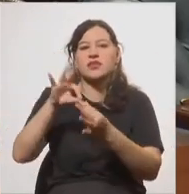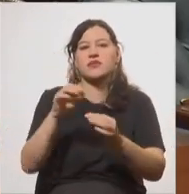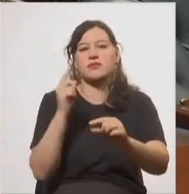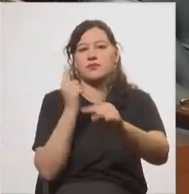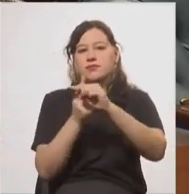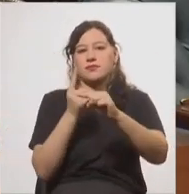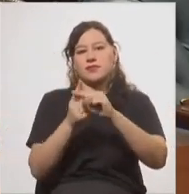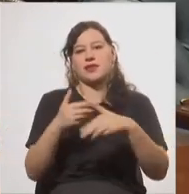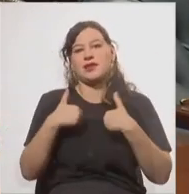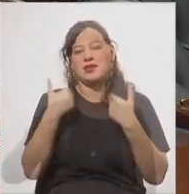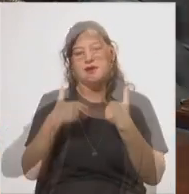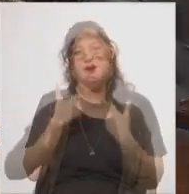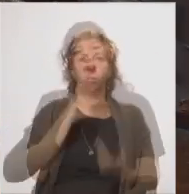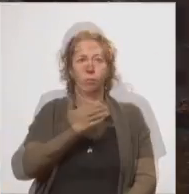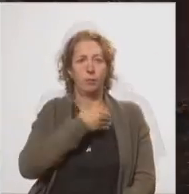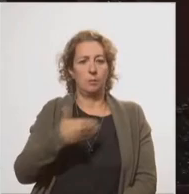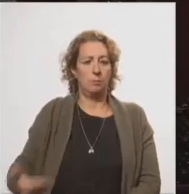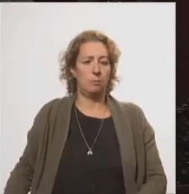y de alegría a la sociedad.